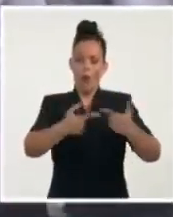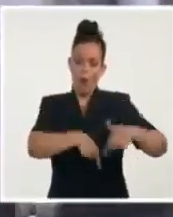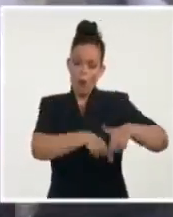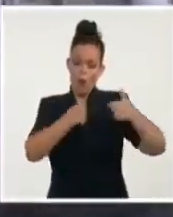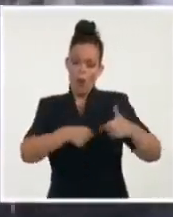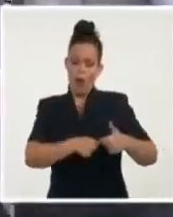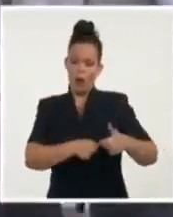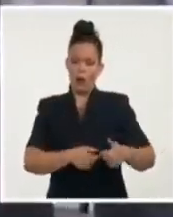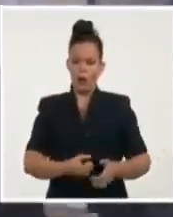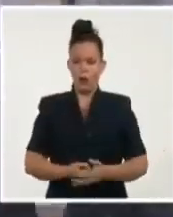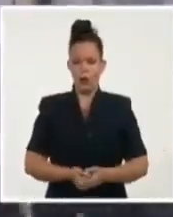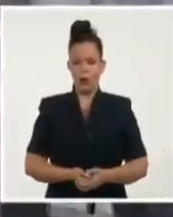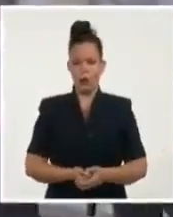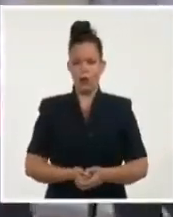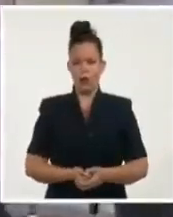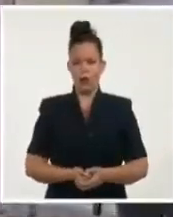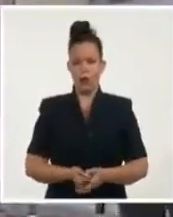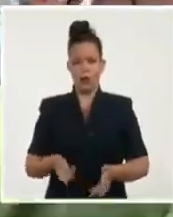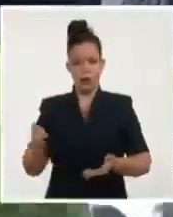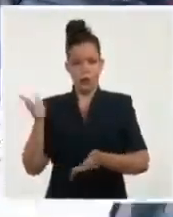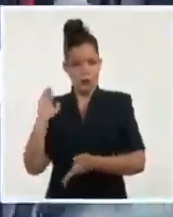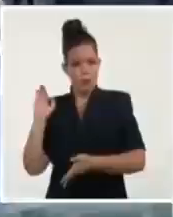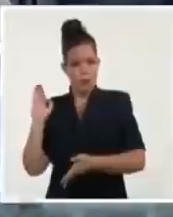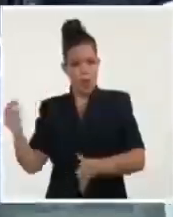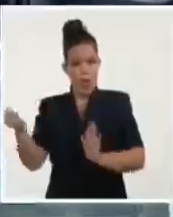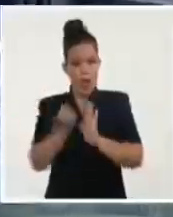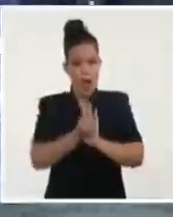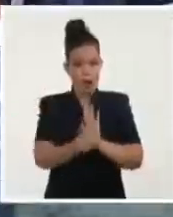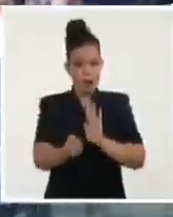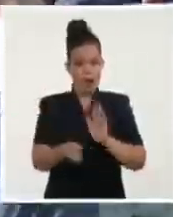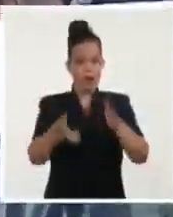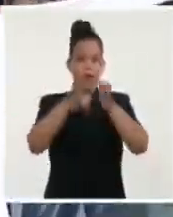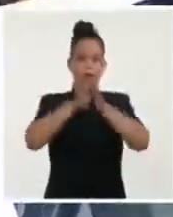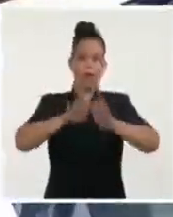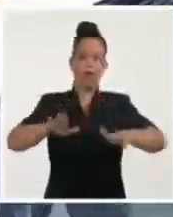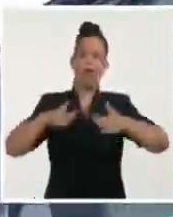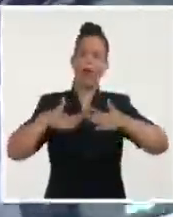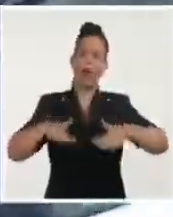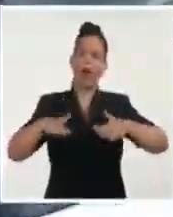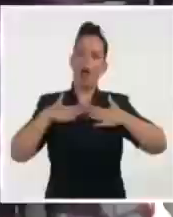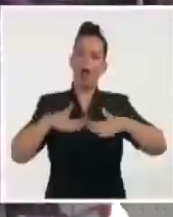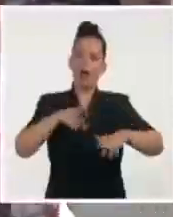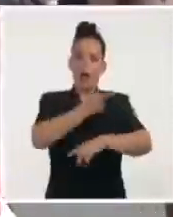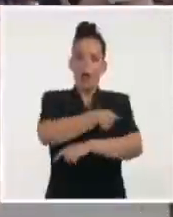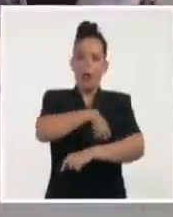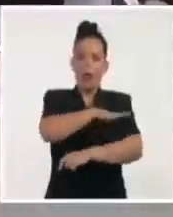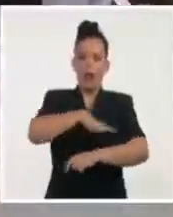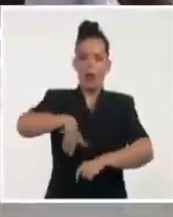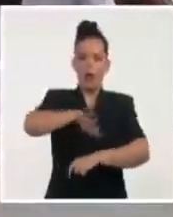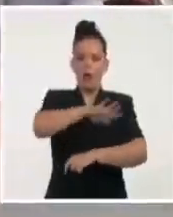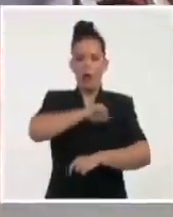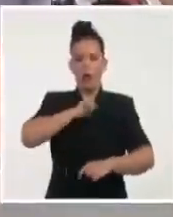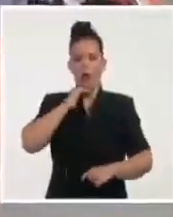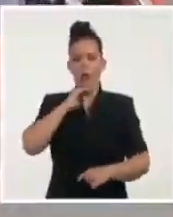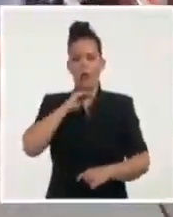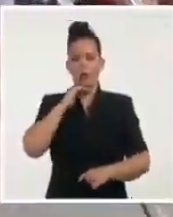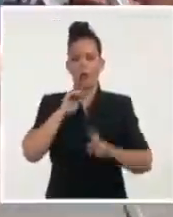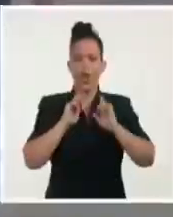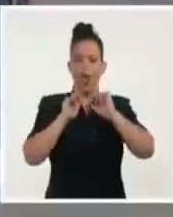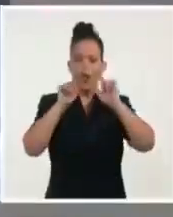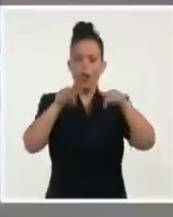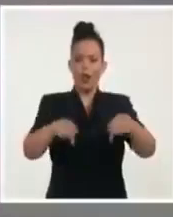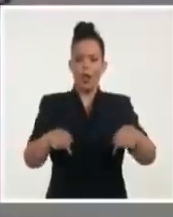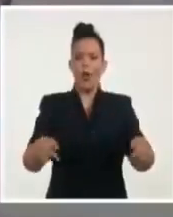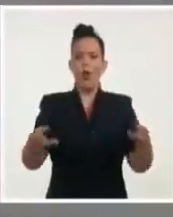garante de la tranquilidad ciudadana y el orden interior, la Policía Nacional Revolucionaria junto al pueblo dijo presente con firmeza y